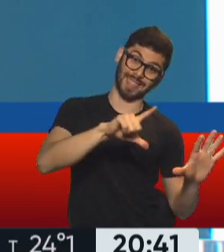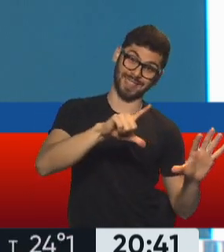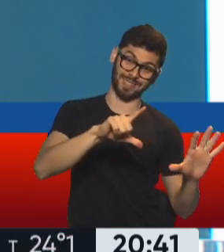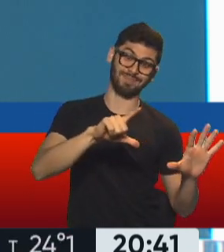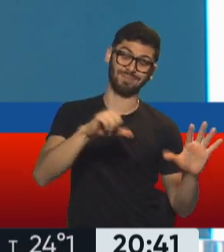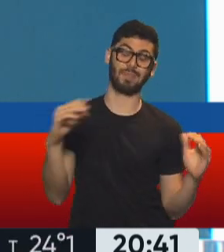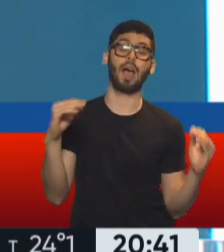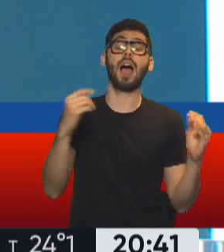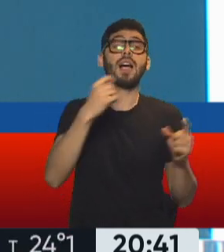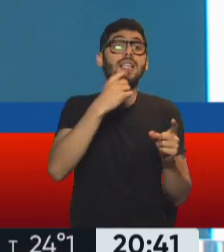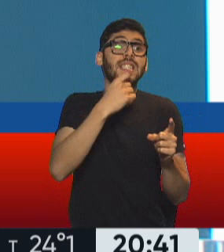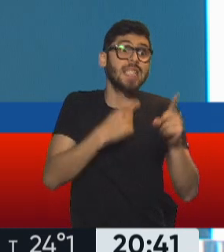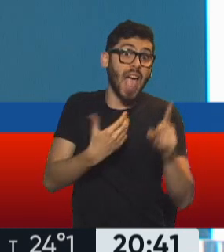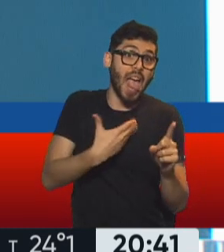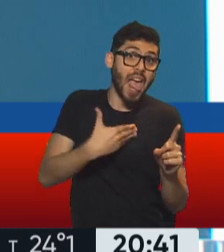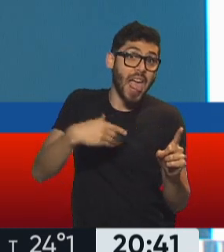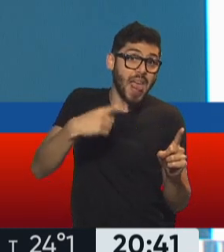nos permite